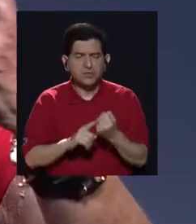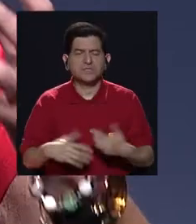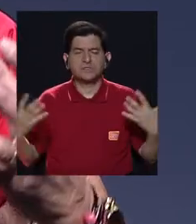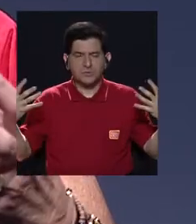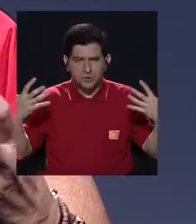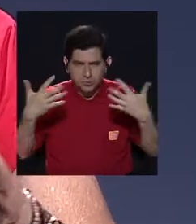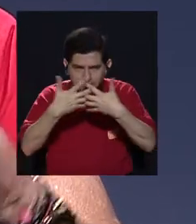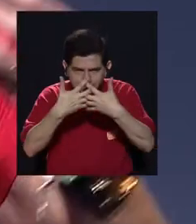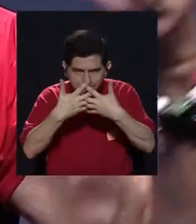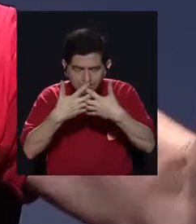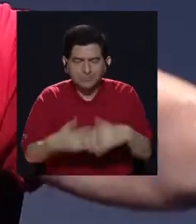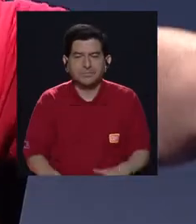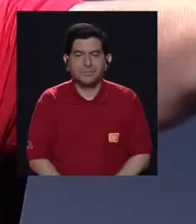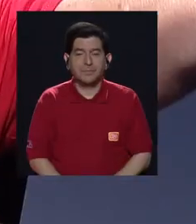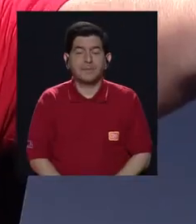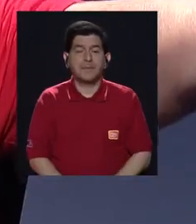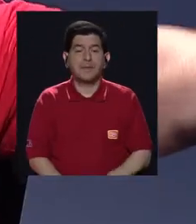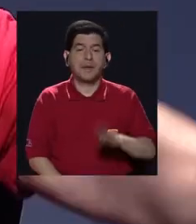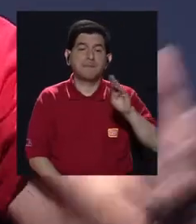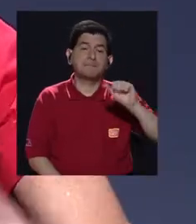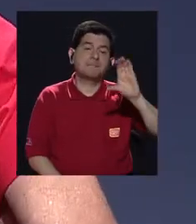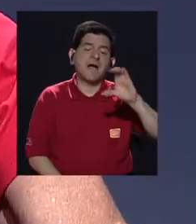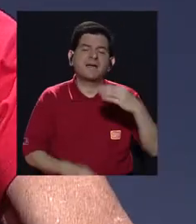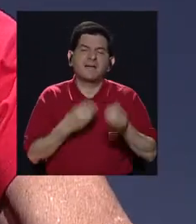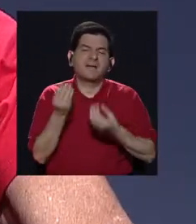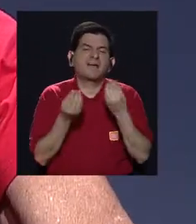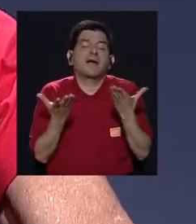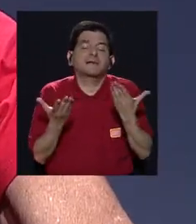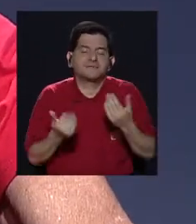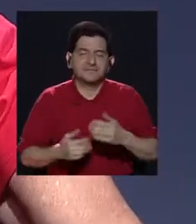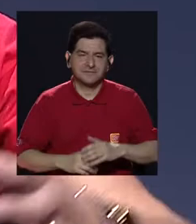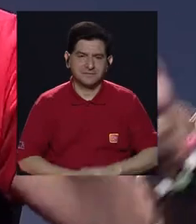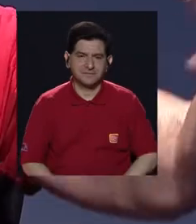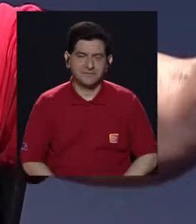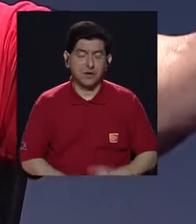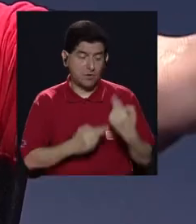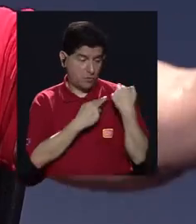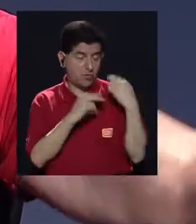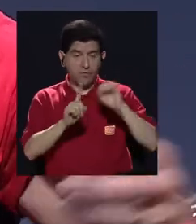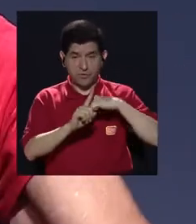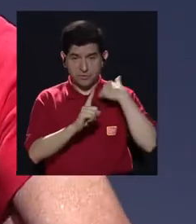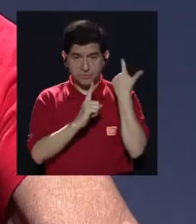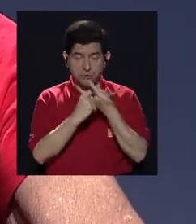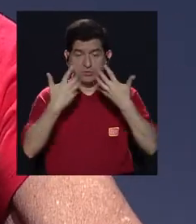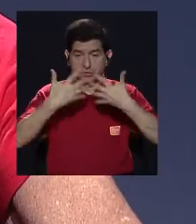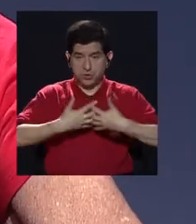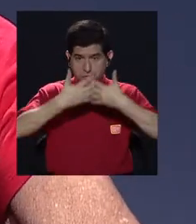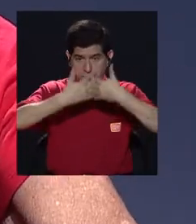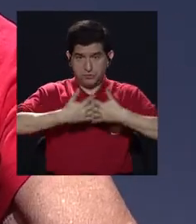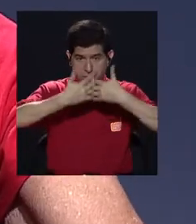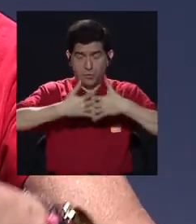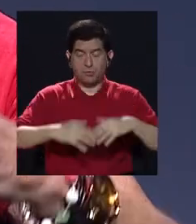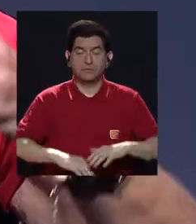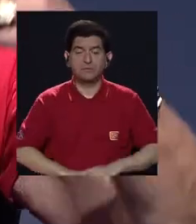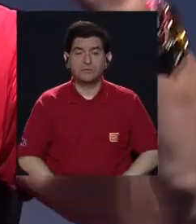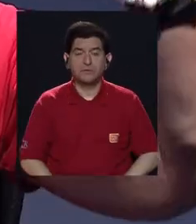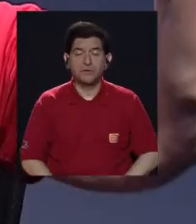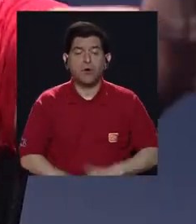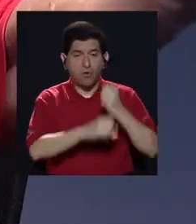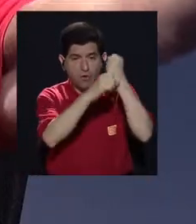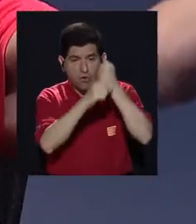concertada vea lo que está haciendo el back en responsabilidad social corporativa lo que hacemos